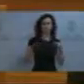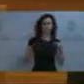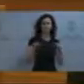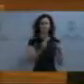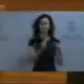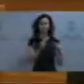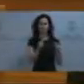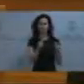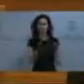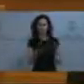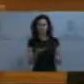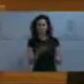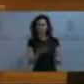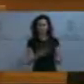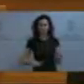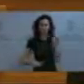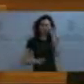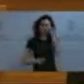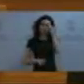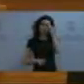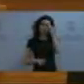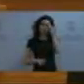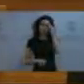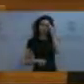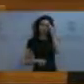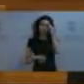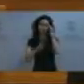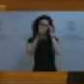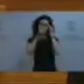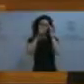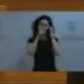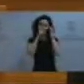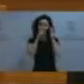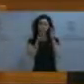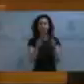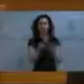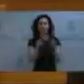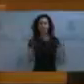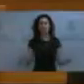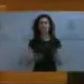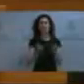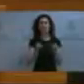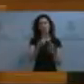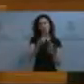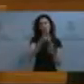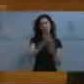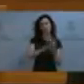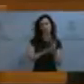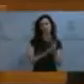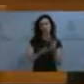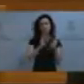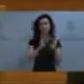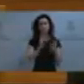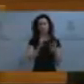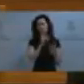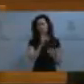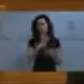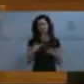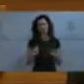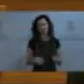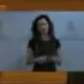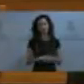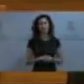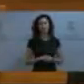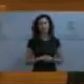estamos pendientes, ya le recuerdo, de un marco de actuación integral, bueno, como lo quieran llamar, que